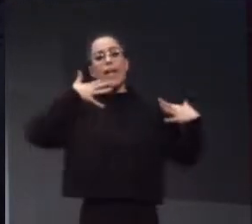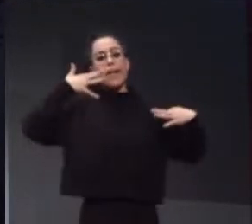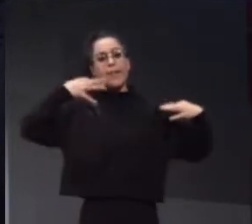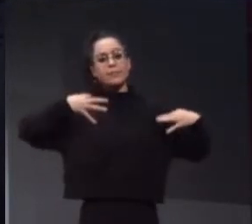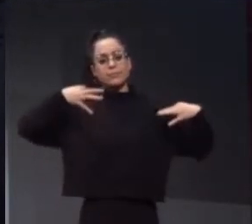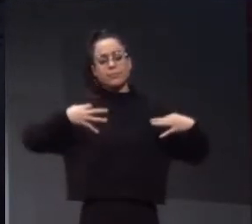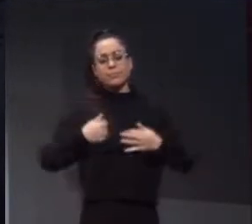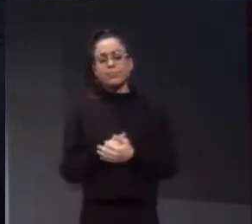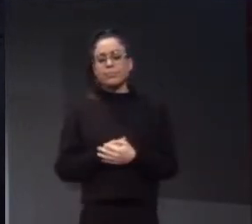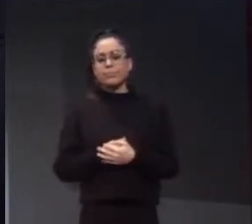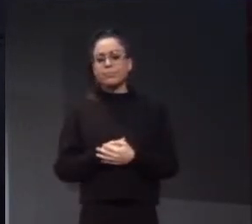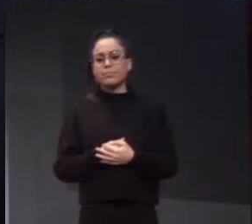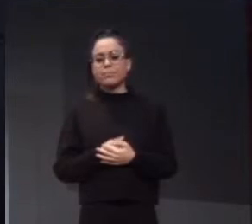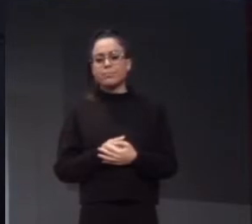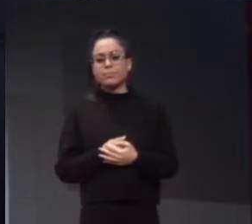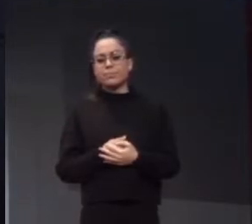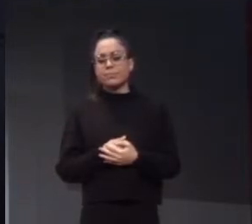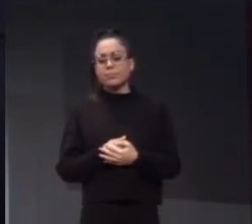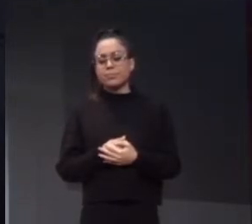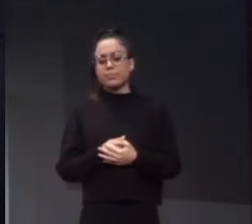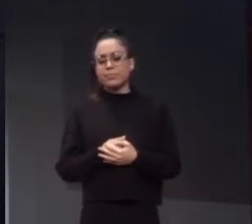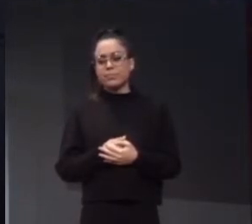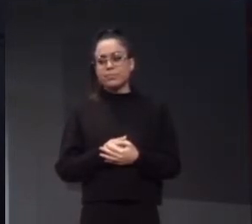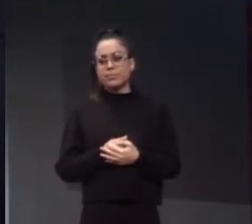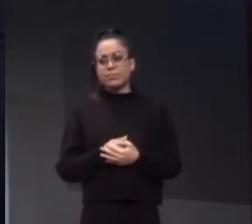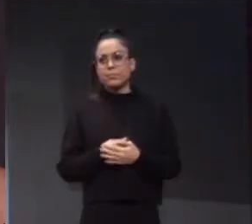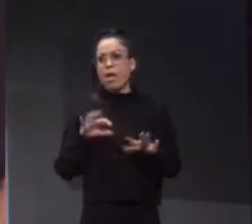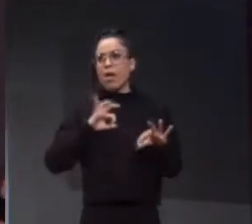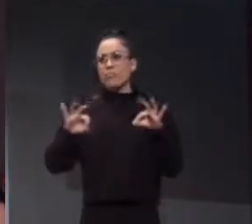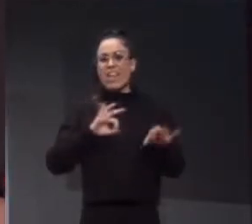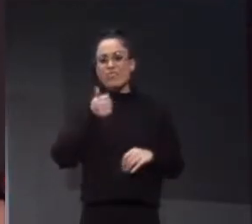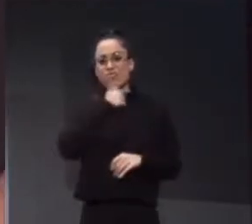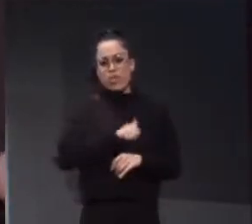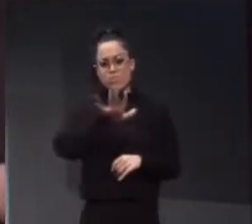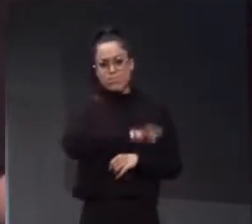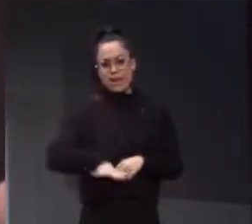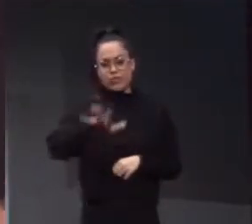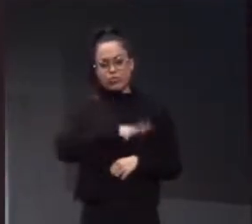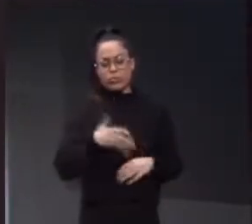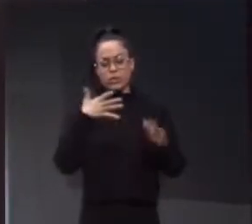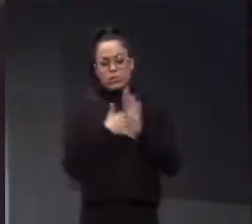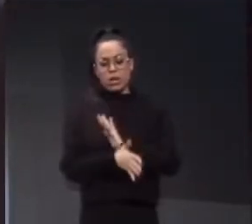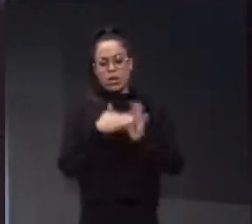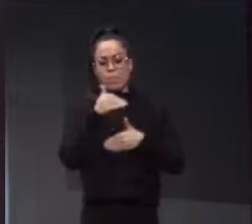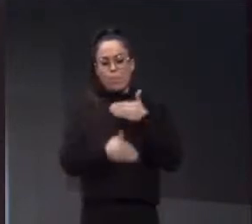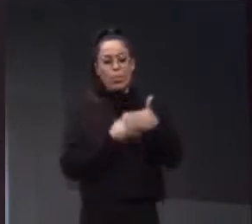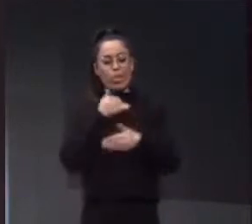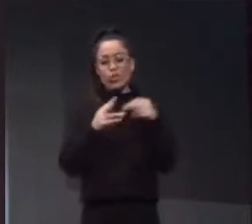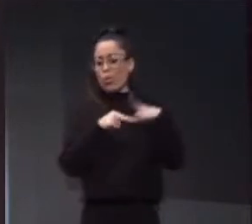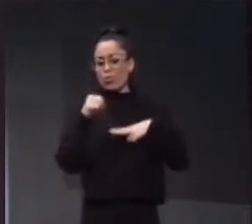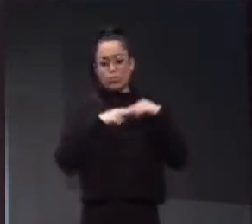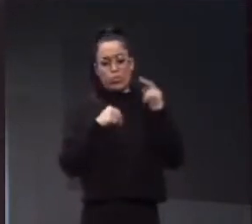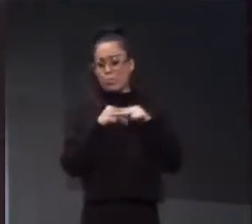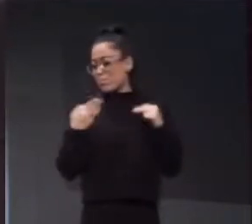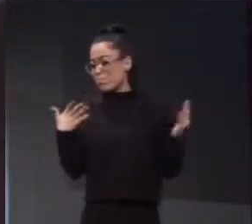así digamos que el que el teatro el barrio es un lugar en proceso de construcción permanente y lo